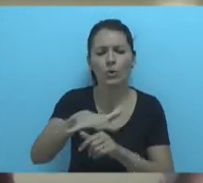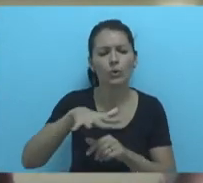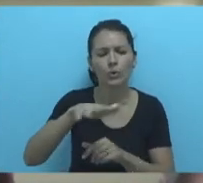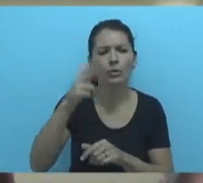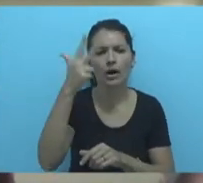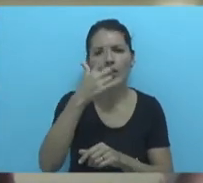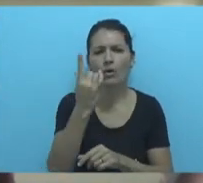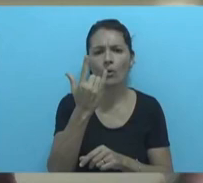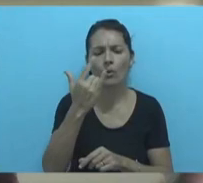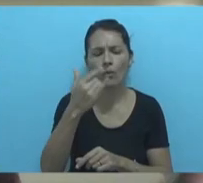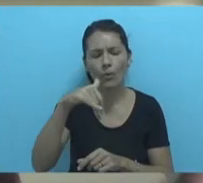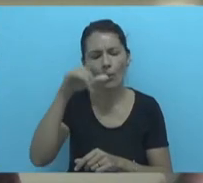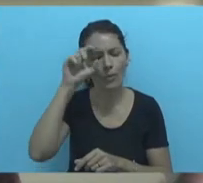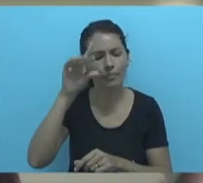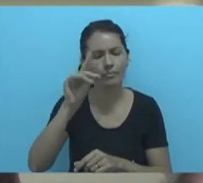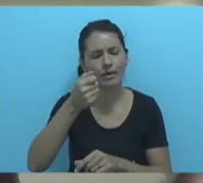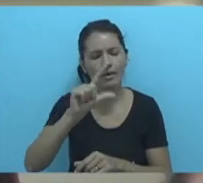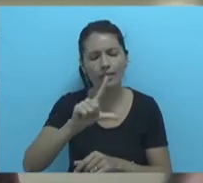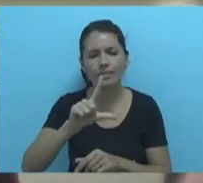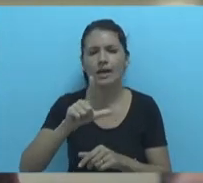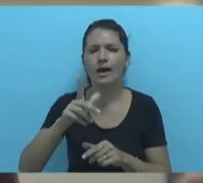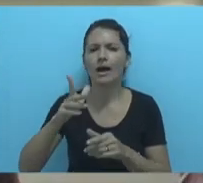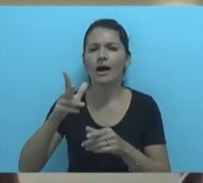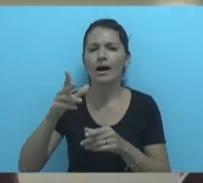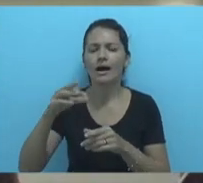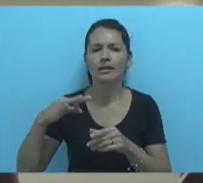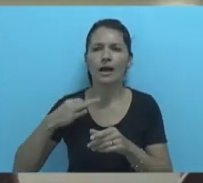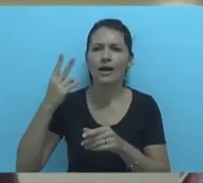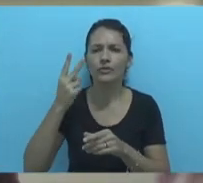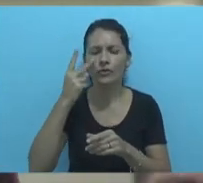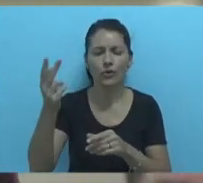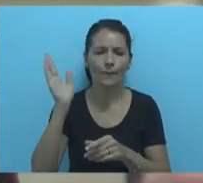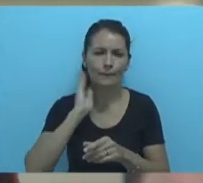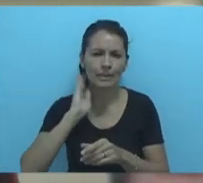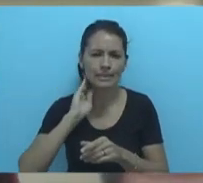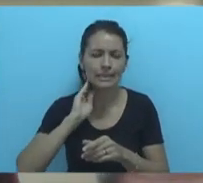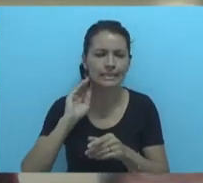en el año 2016, con el número